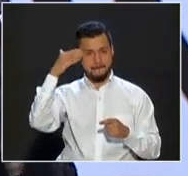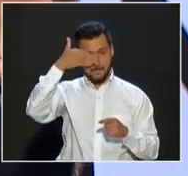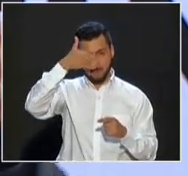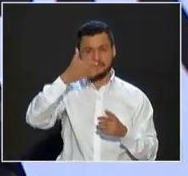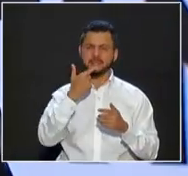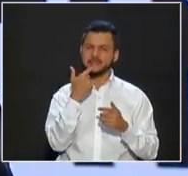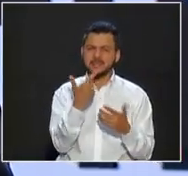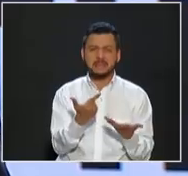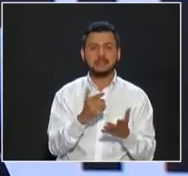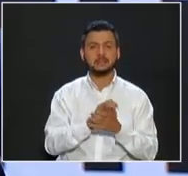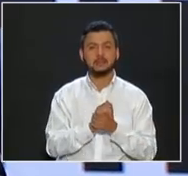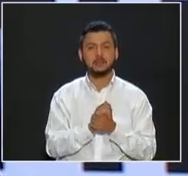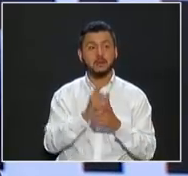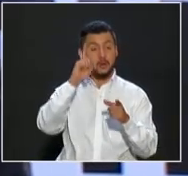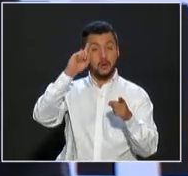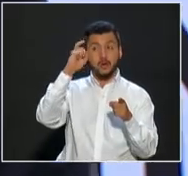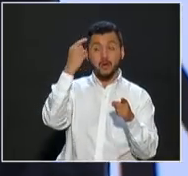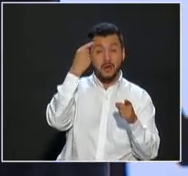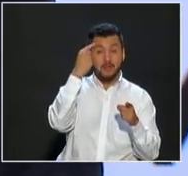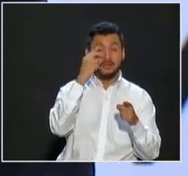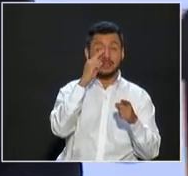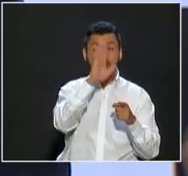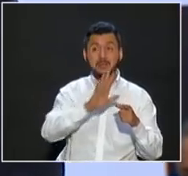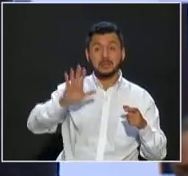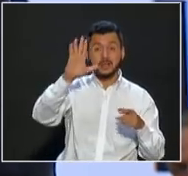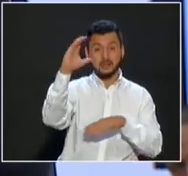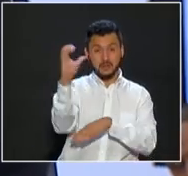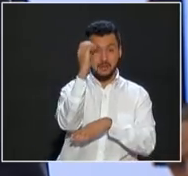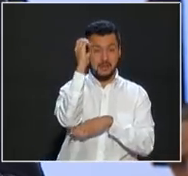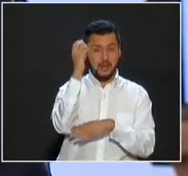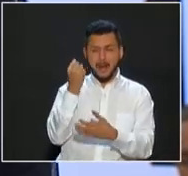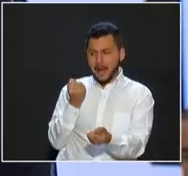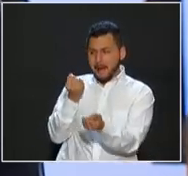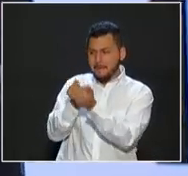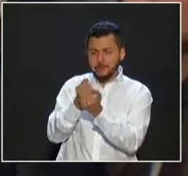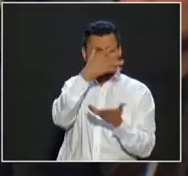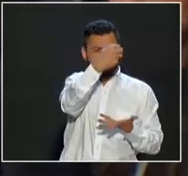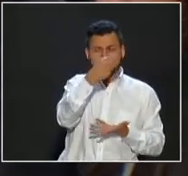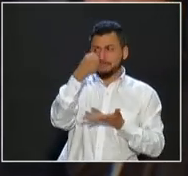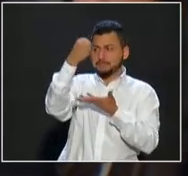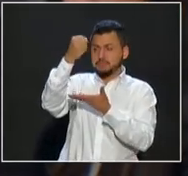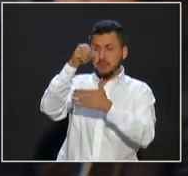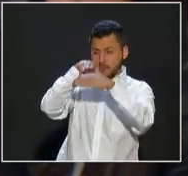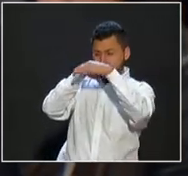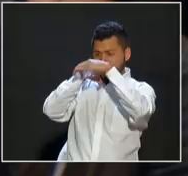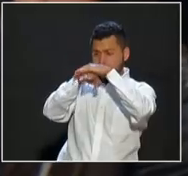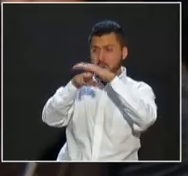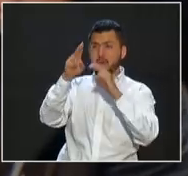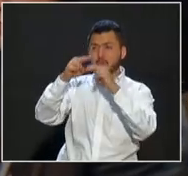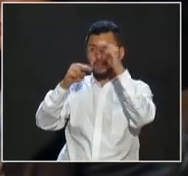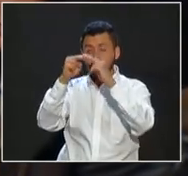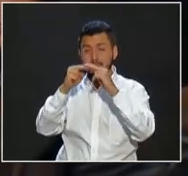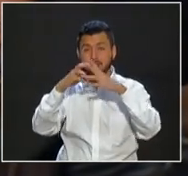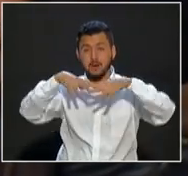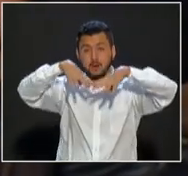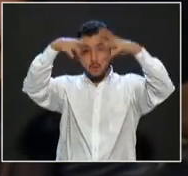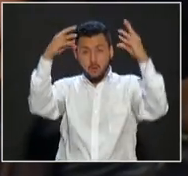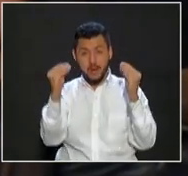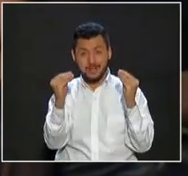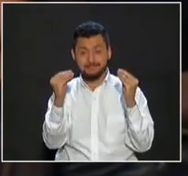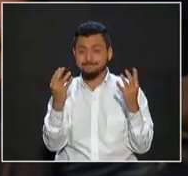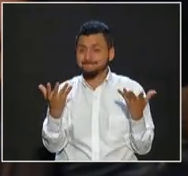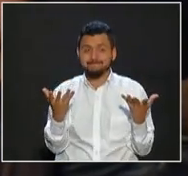de pesos para las conexiones del túnel del torio con marion o mar 2 por lo tanto buscar con la ani y los concesionarios sentarme